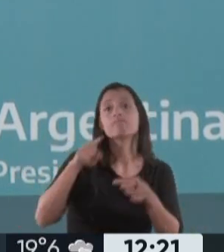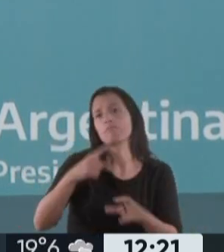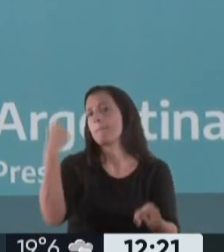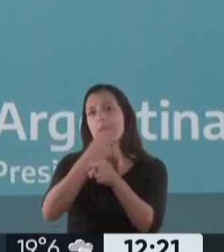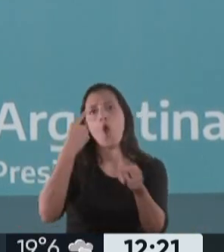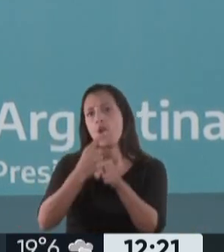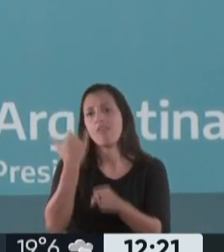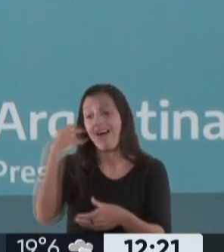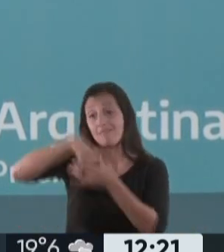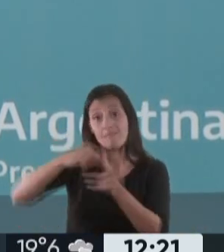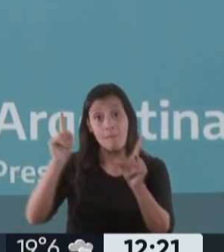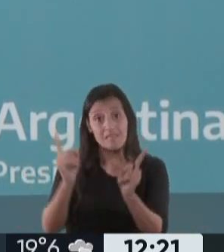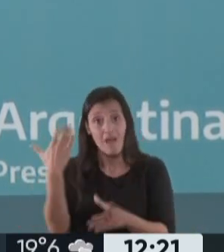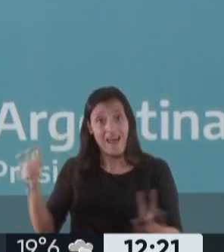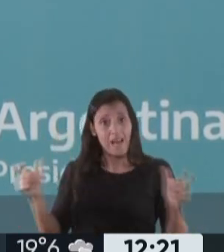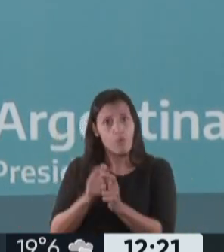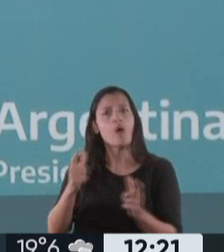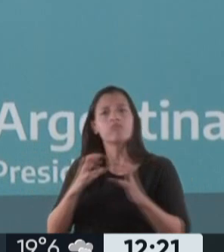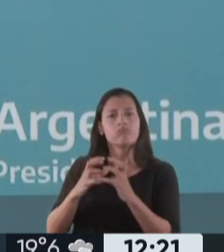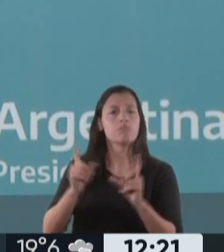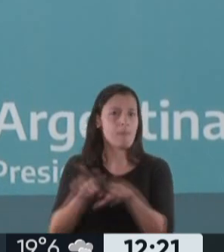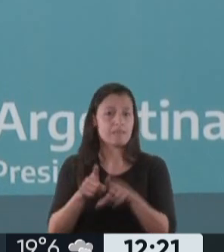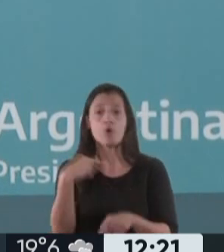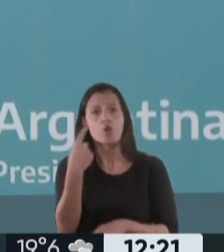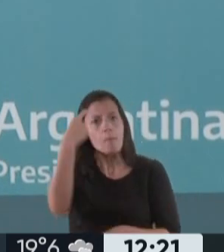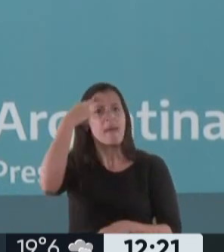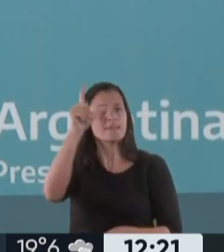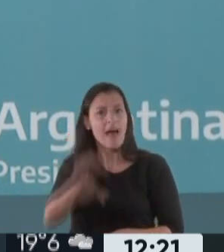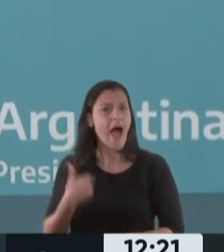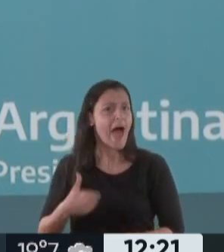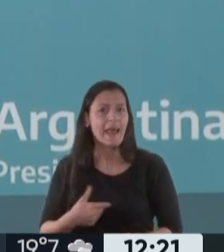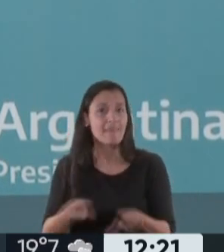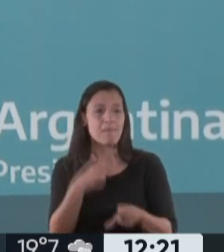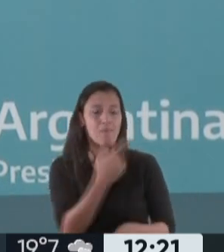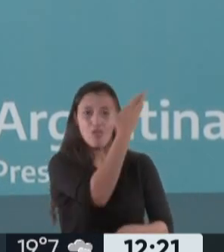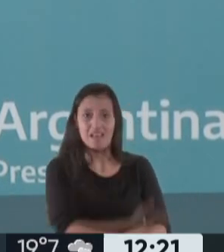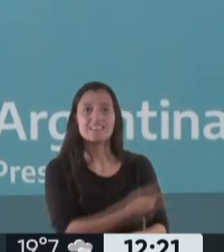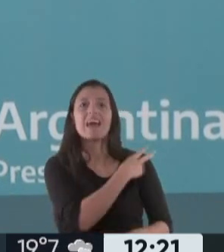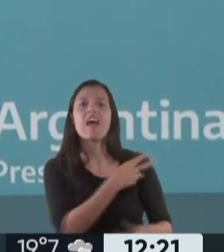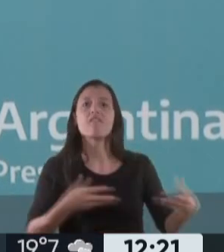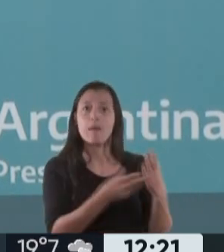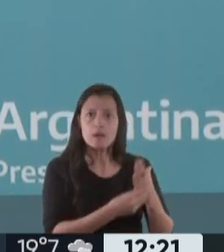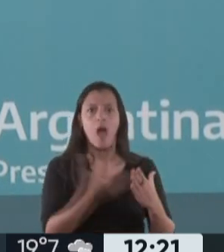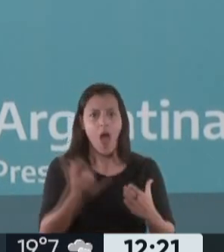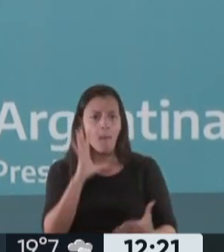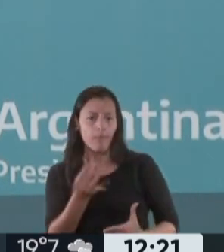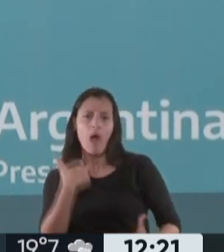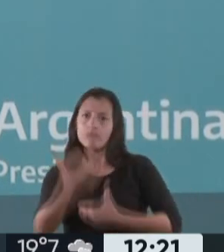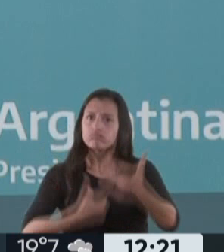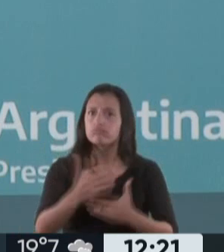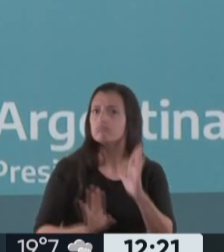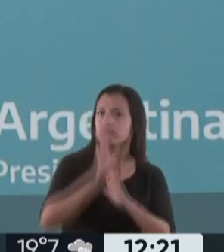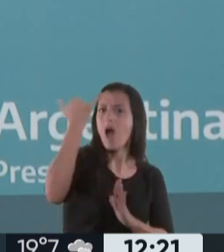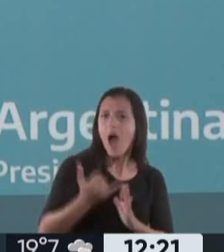que se conversó en esta reunión, porque creemos que la Argentina, como dice nuestro jefe de gabinete, viene creciendo el empleo formal,